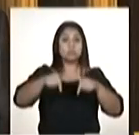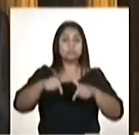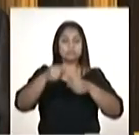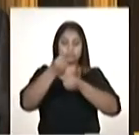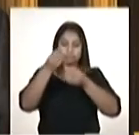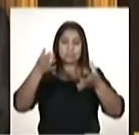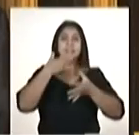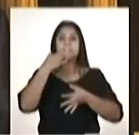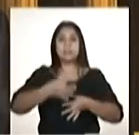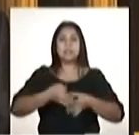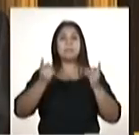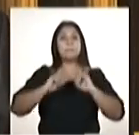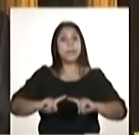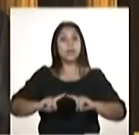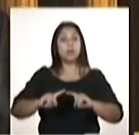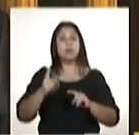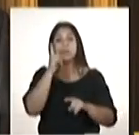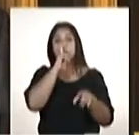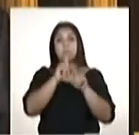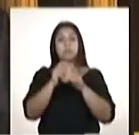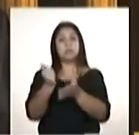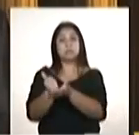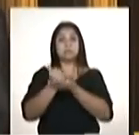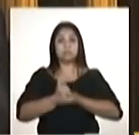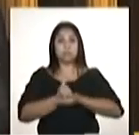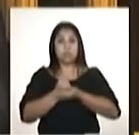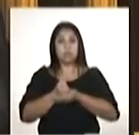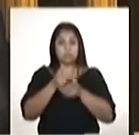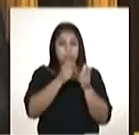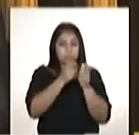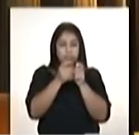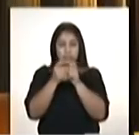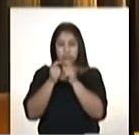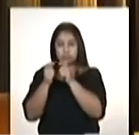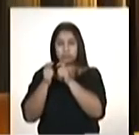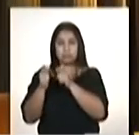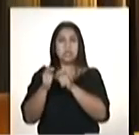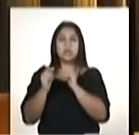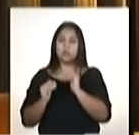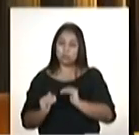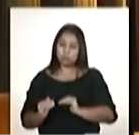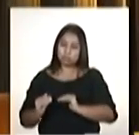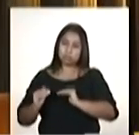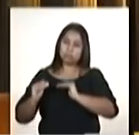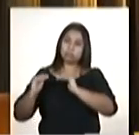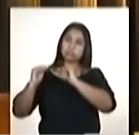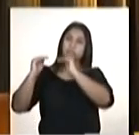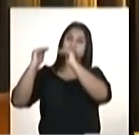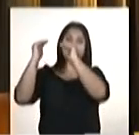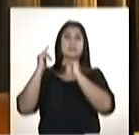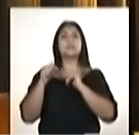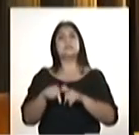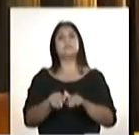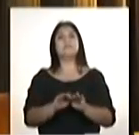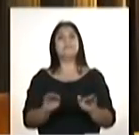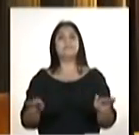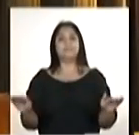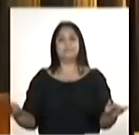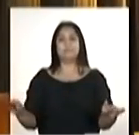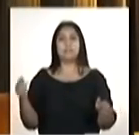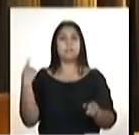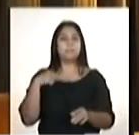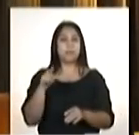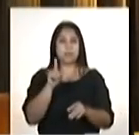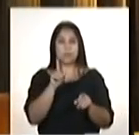una realidad, pero que nos va a permitir también poder llevar el control de todo el crecimiento y el desarrollo de nuestros niños